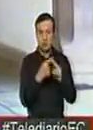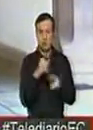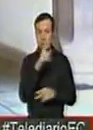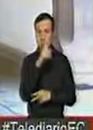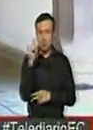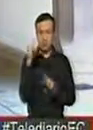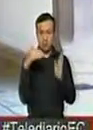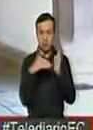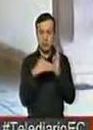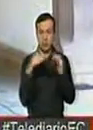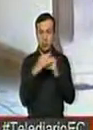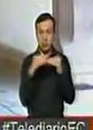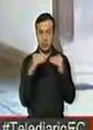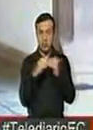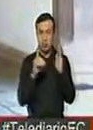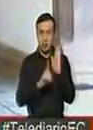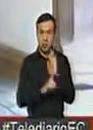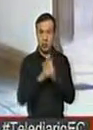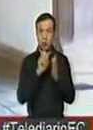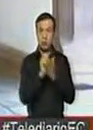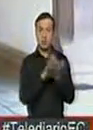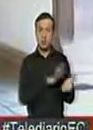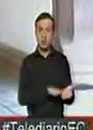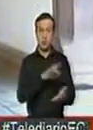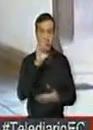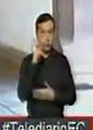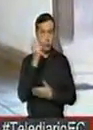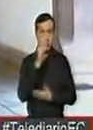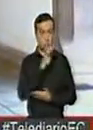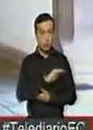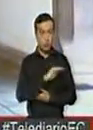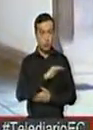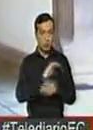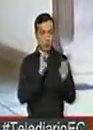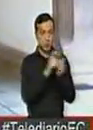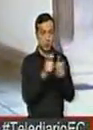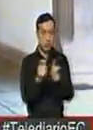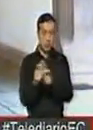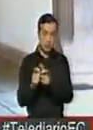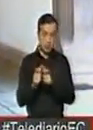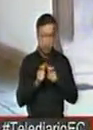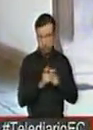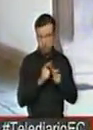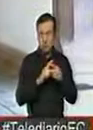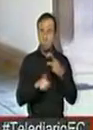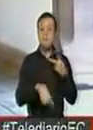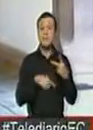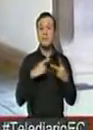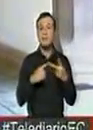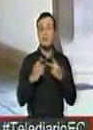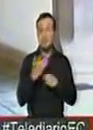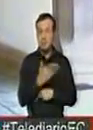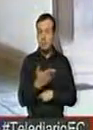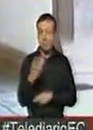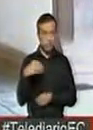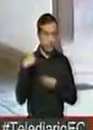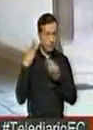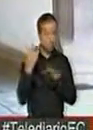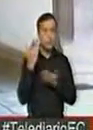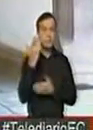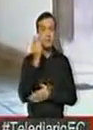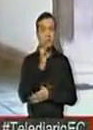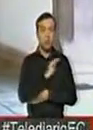mil dólares para el desarrollo de proyectos turísticos en los municipios pequeños, y de igual forma la otorgación de